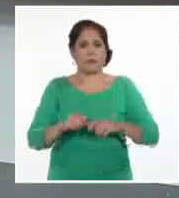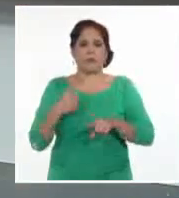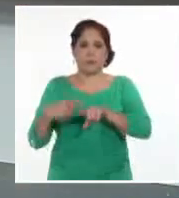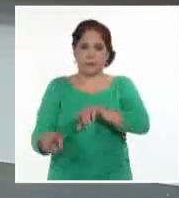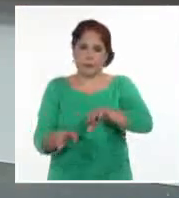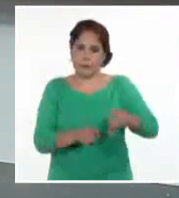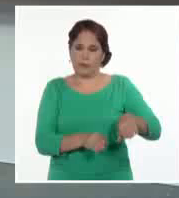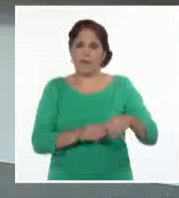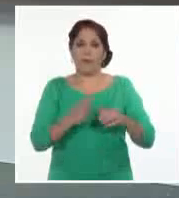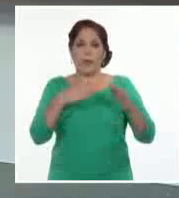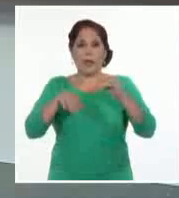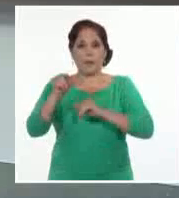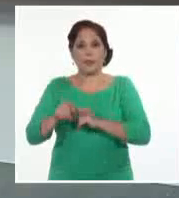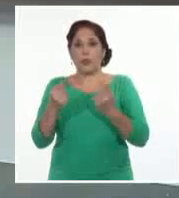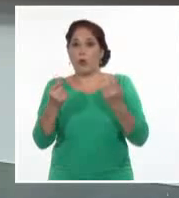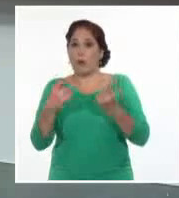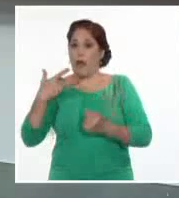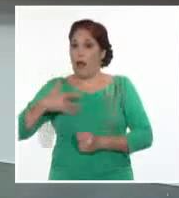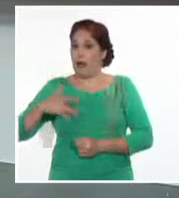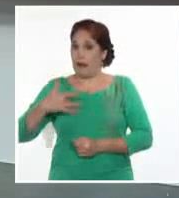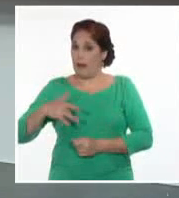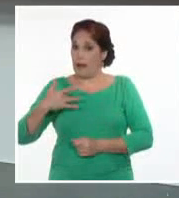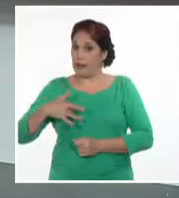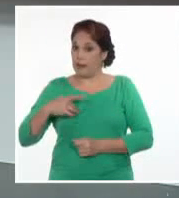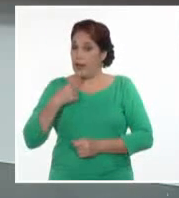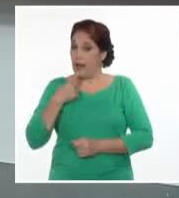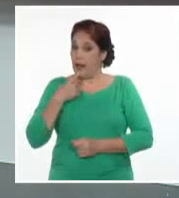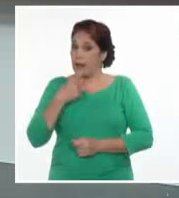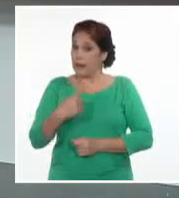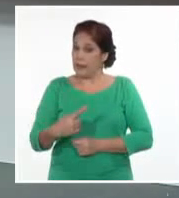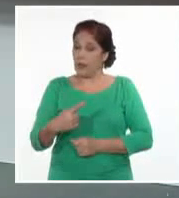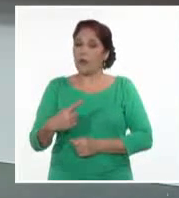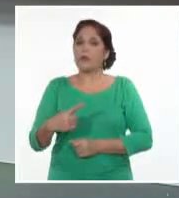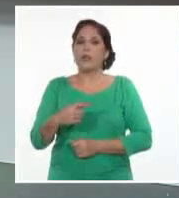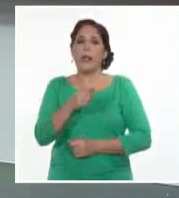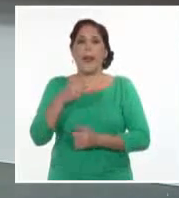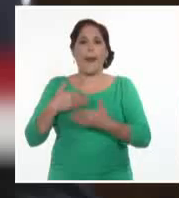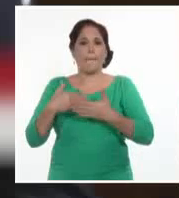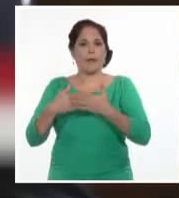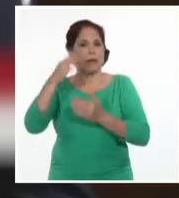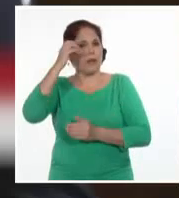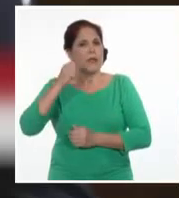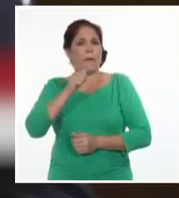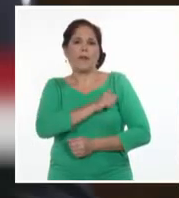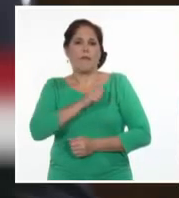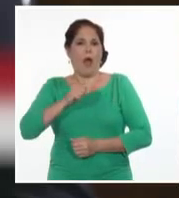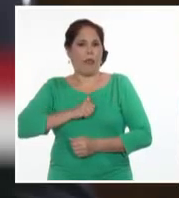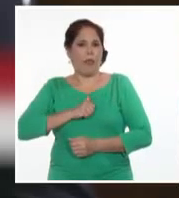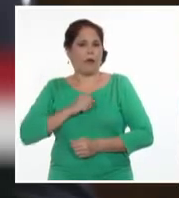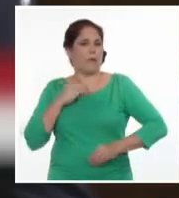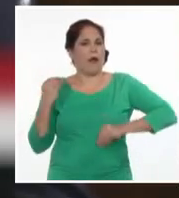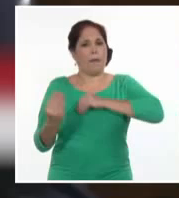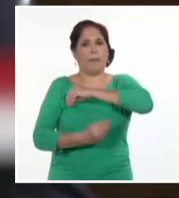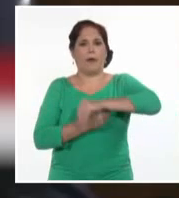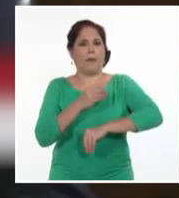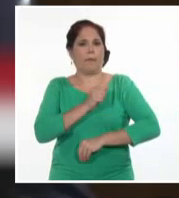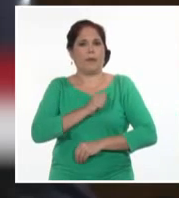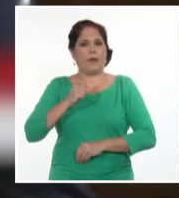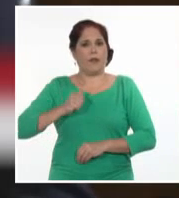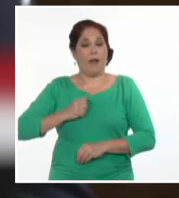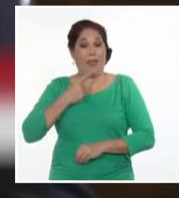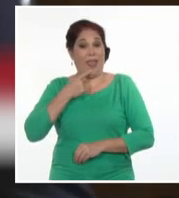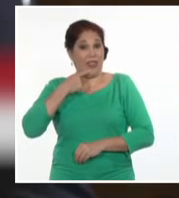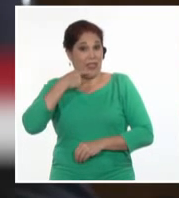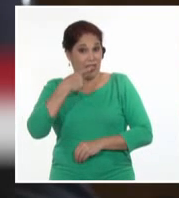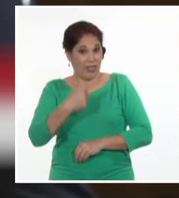Y el ministro de Economía argentino, Luis Caputo, anunció la privatización de empresas estatales. En una entrevista, el funcionario aclaró que las entidades